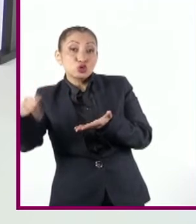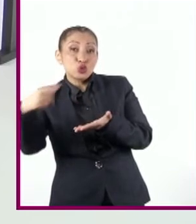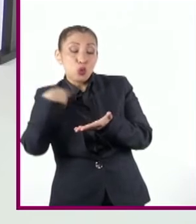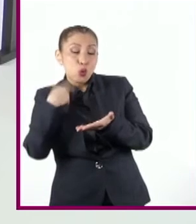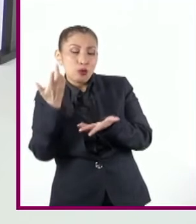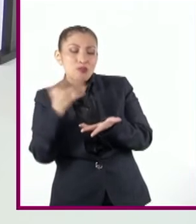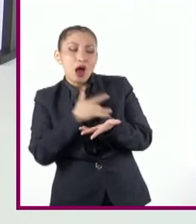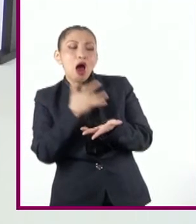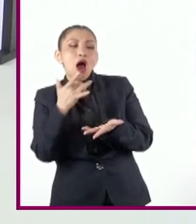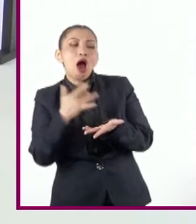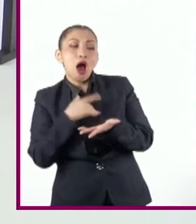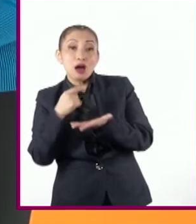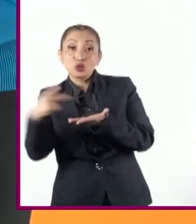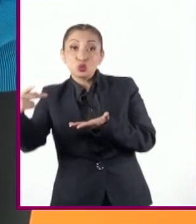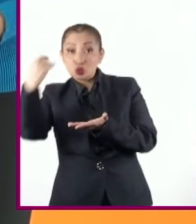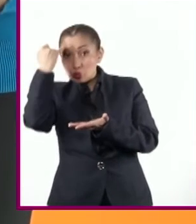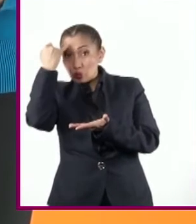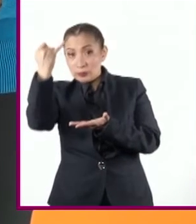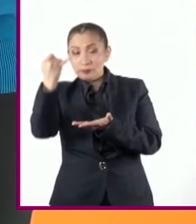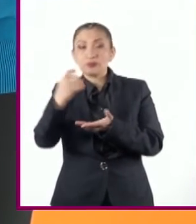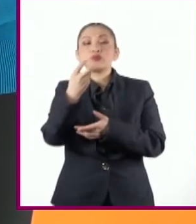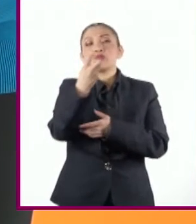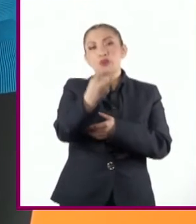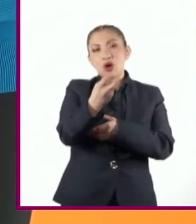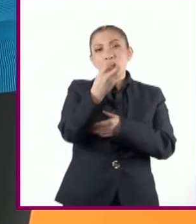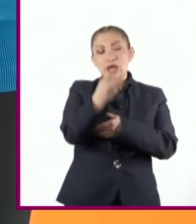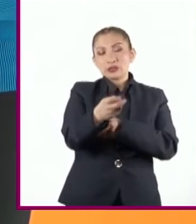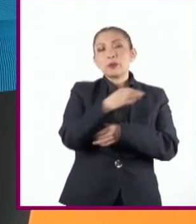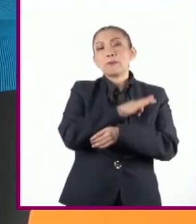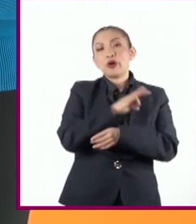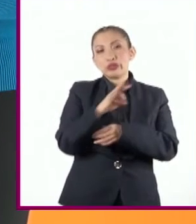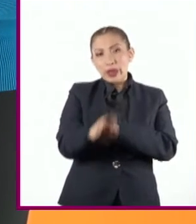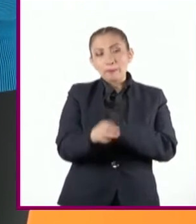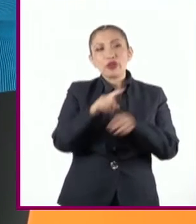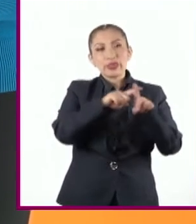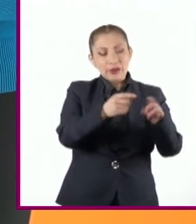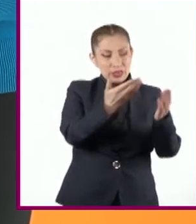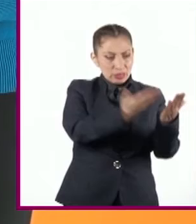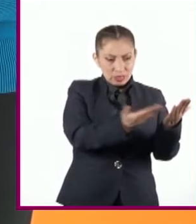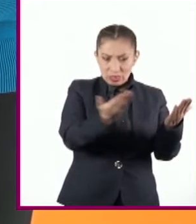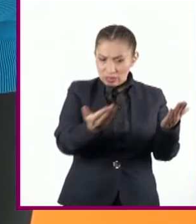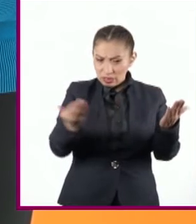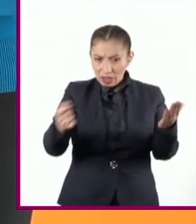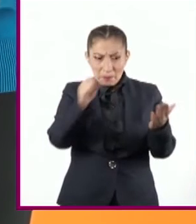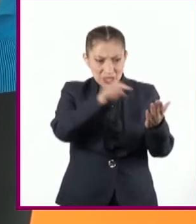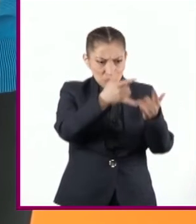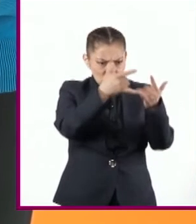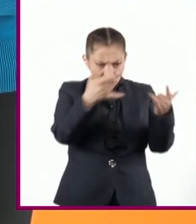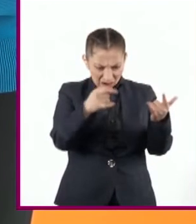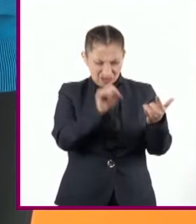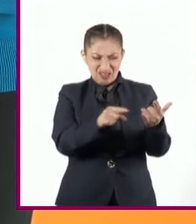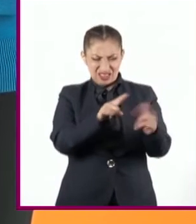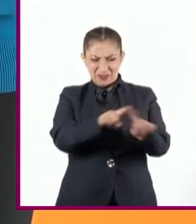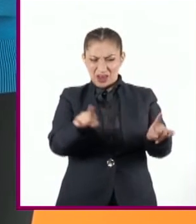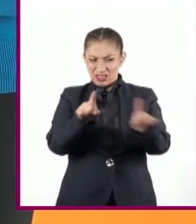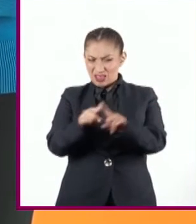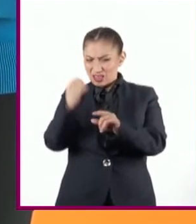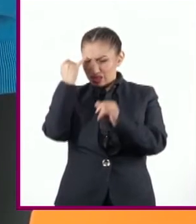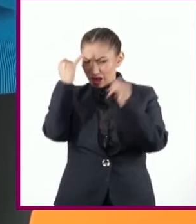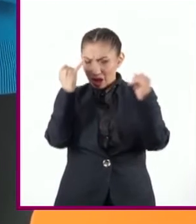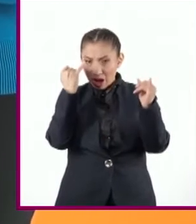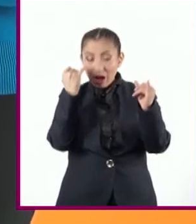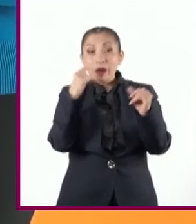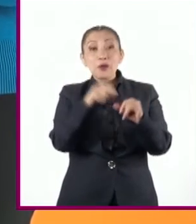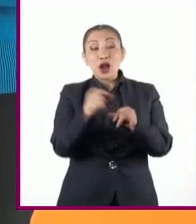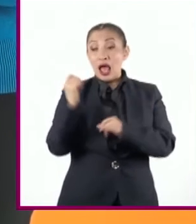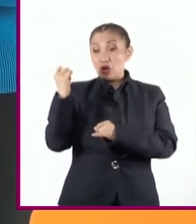a la interpretación que realiza. Por esta razón es que podemos tener diferentes versiones de un mismo hecho, ya que mientras